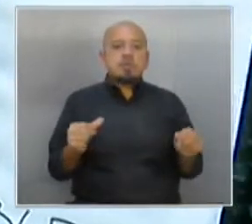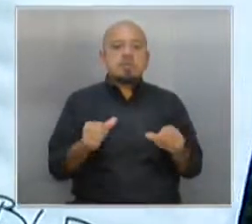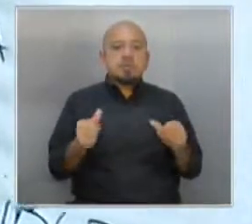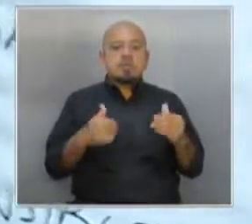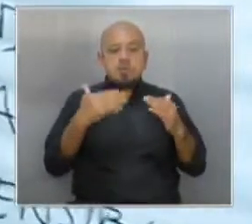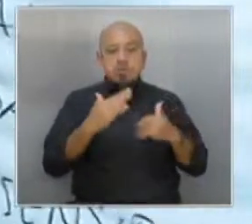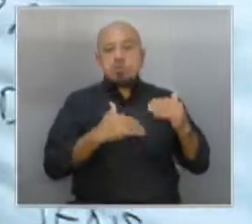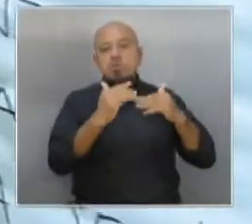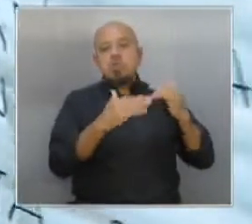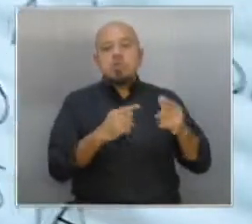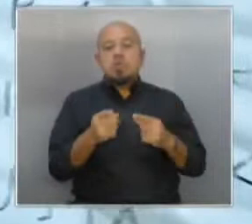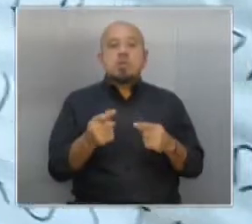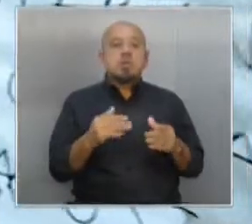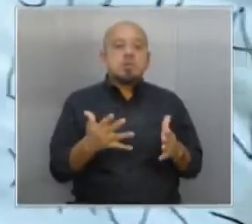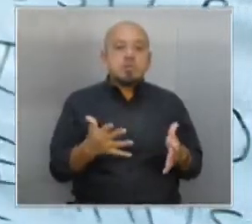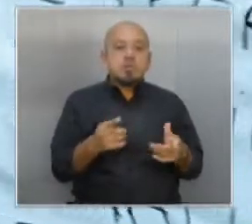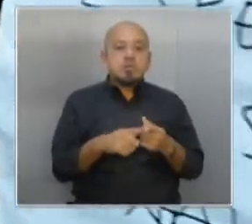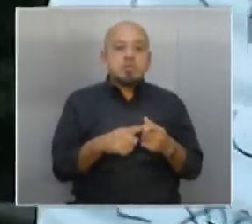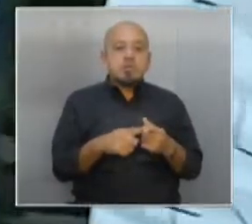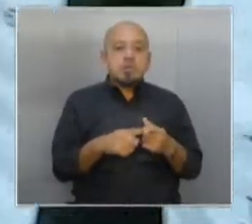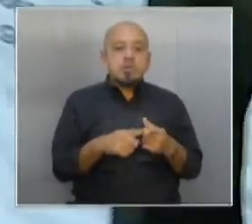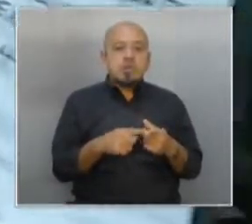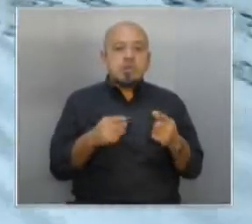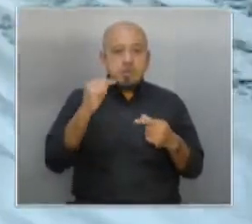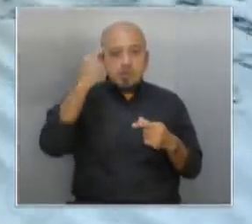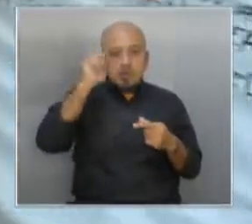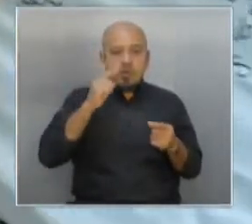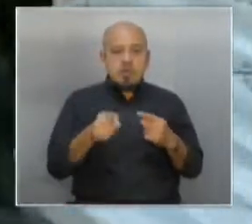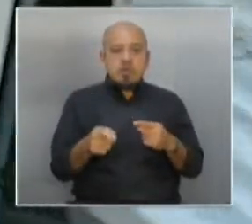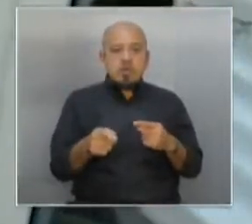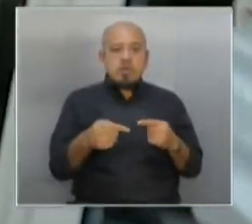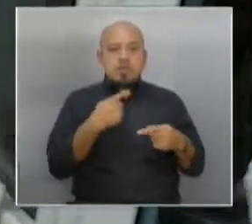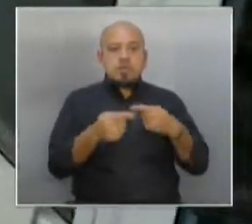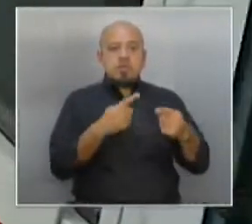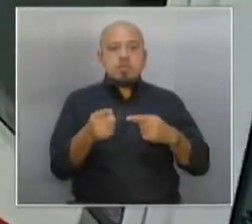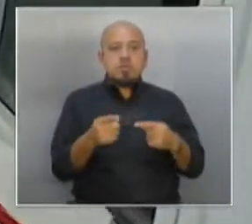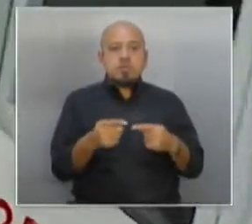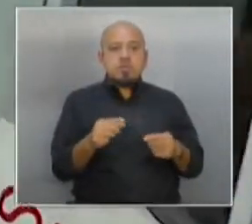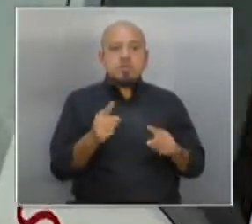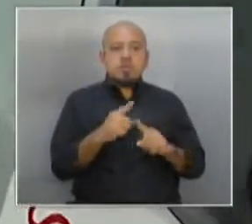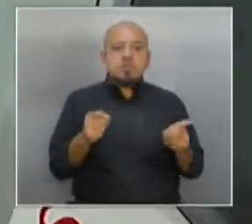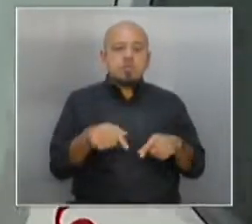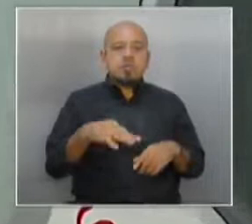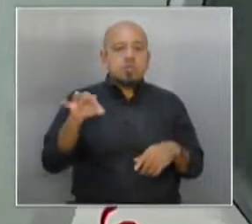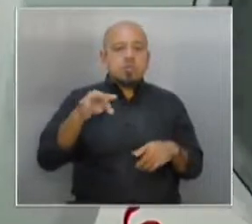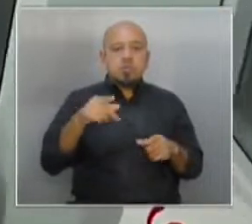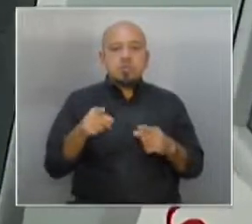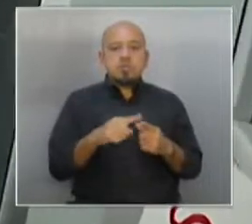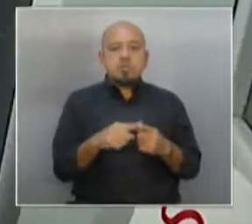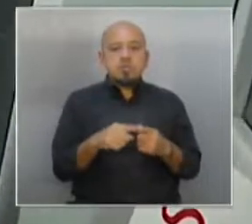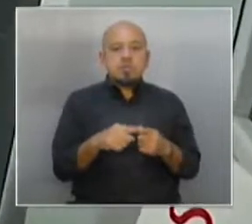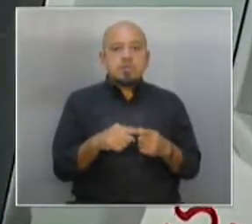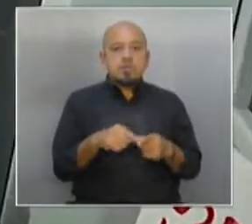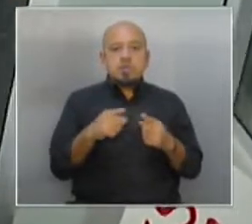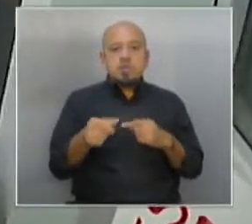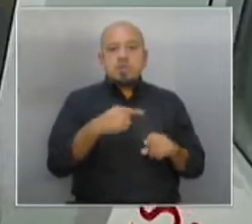construir y nada, que justamente la idea es que siga, que continúe y que no sea una instancia única. Que no se quede solamente en el